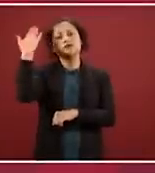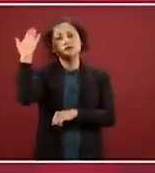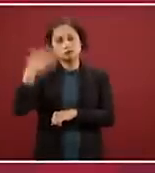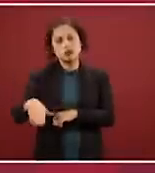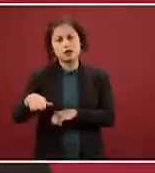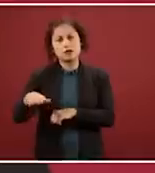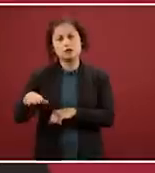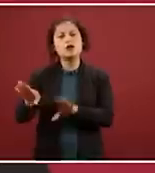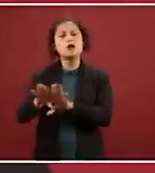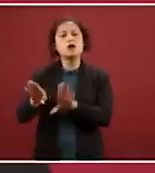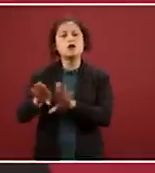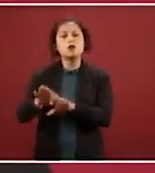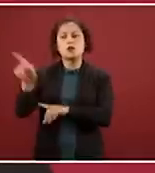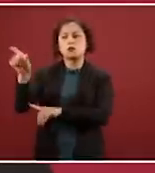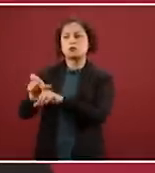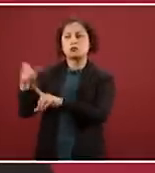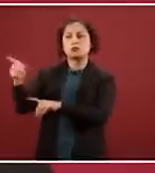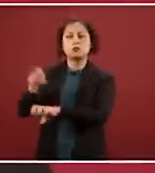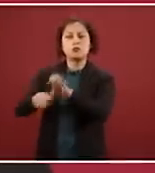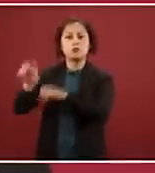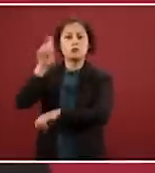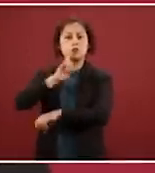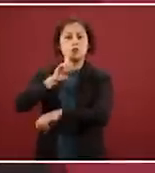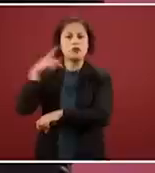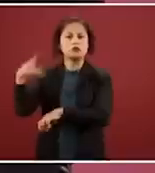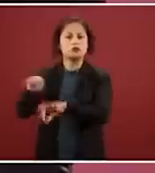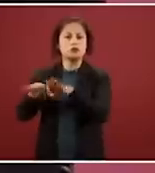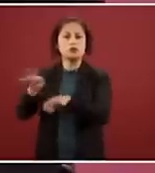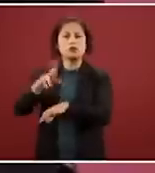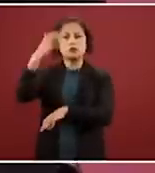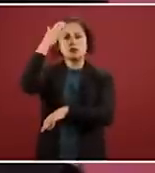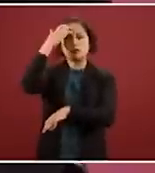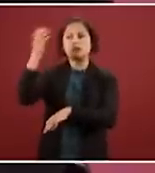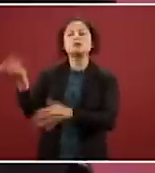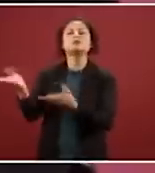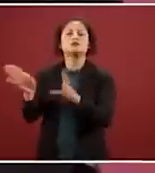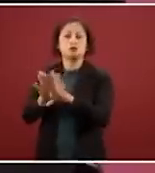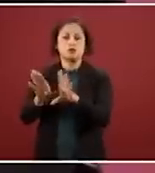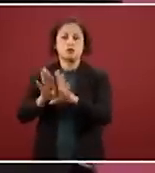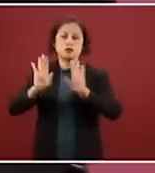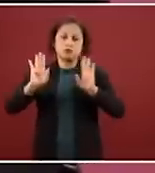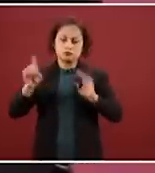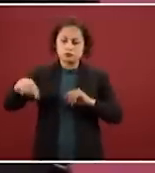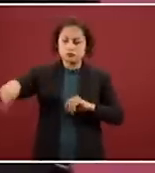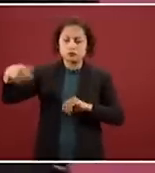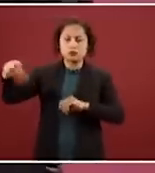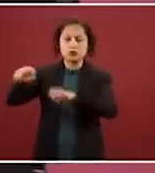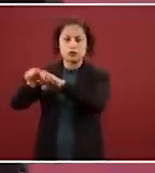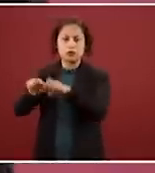reconocer su trabajo, valorar su trabajo. Yo, como presidente, estoy muy